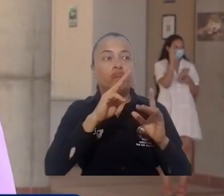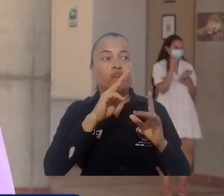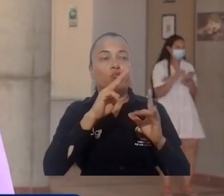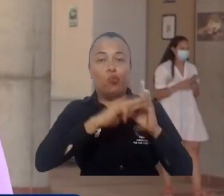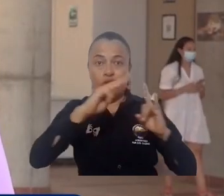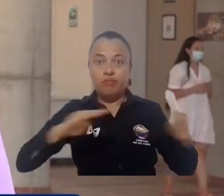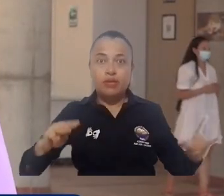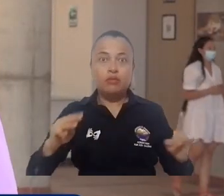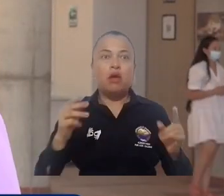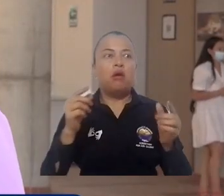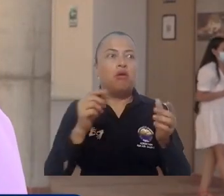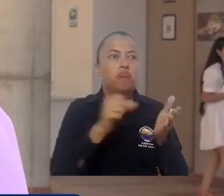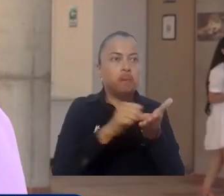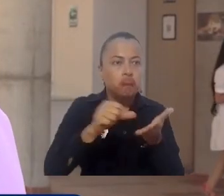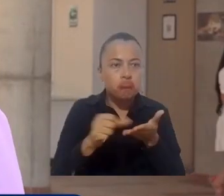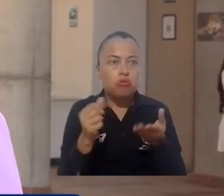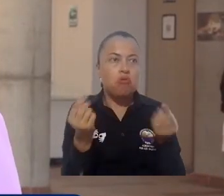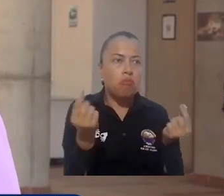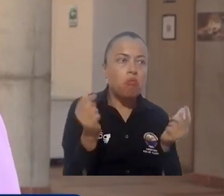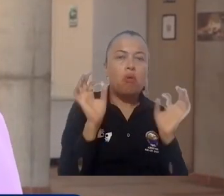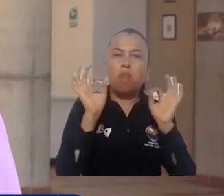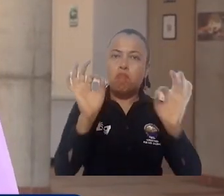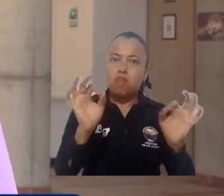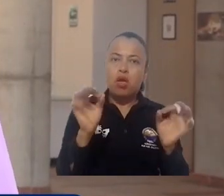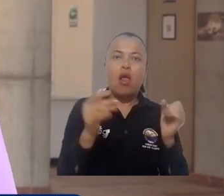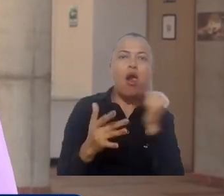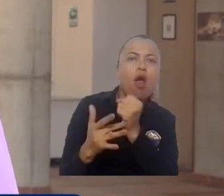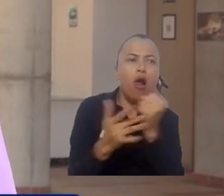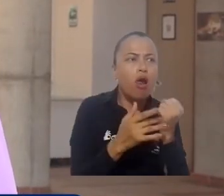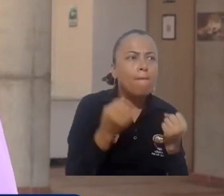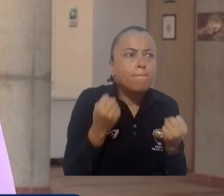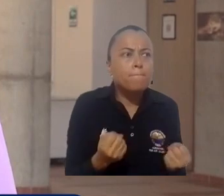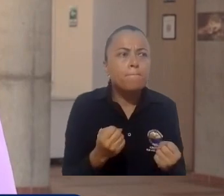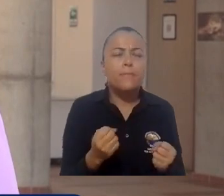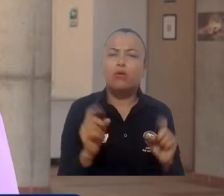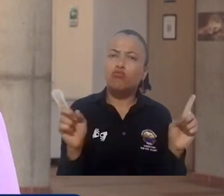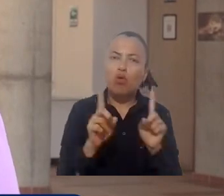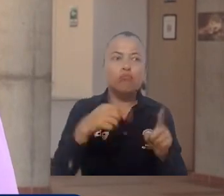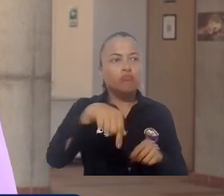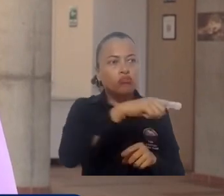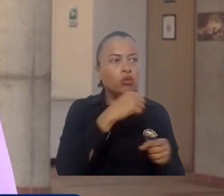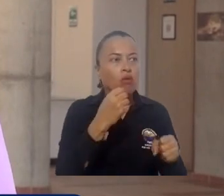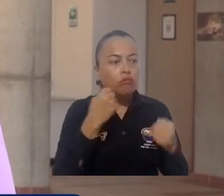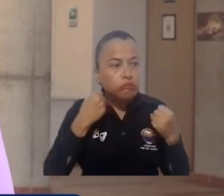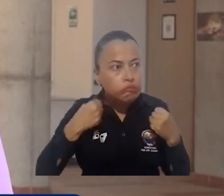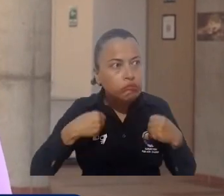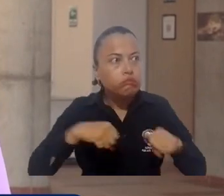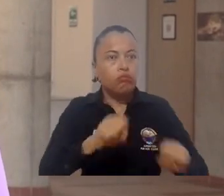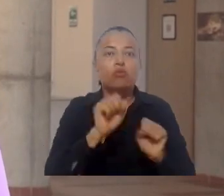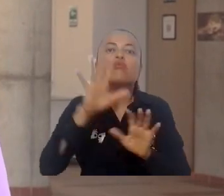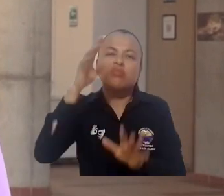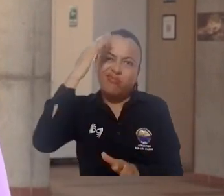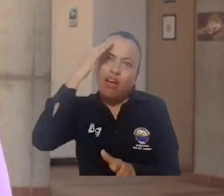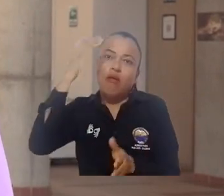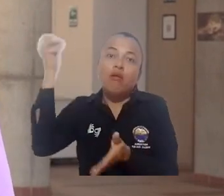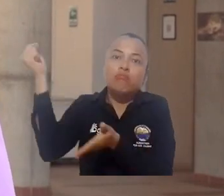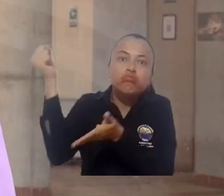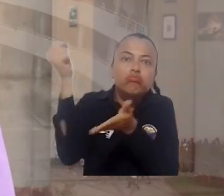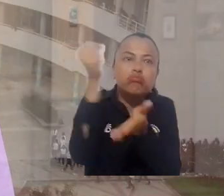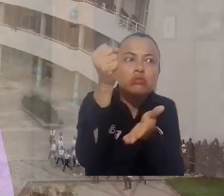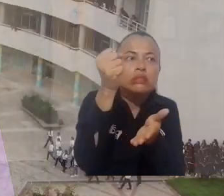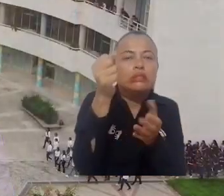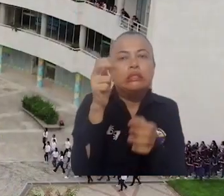una liquidez bastante efectiva sin endeudamiento significativo y que hace su mayor esfuerzo para trabajar con